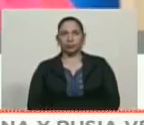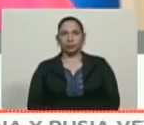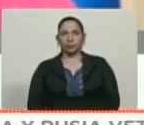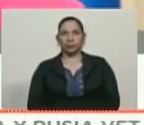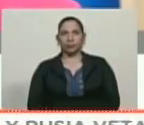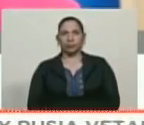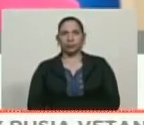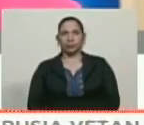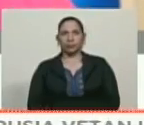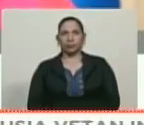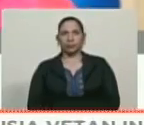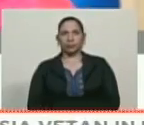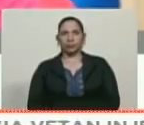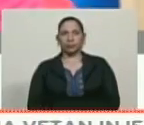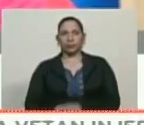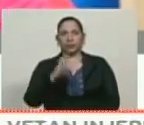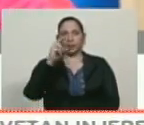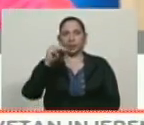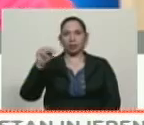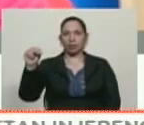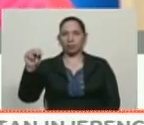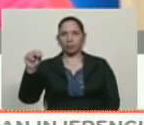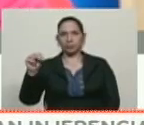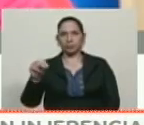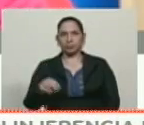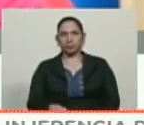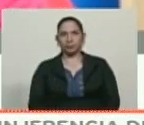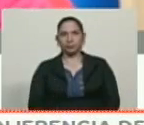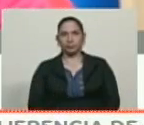Cadena CNN.